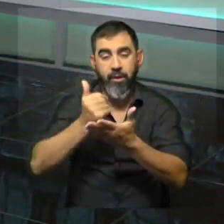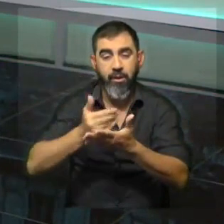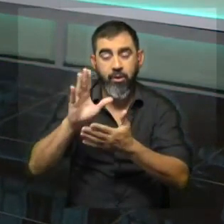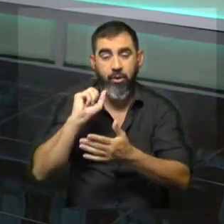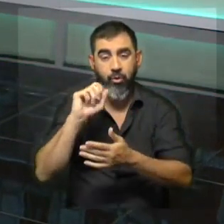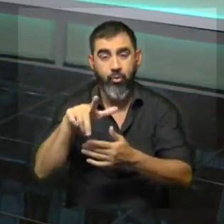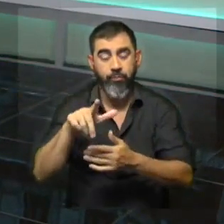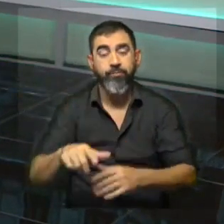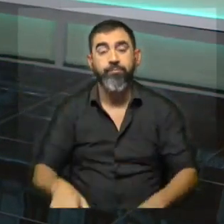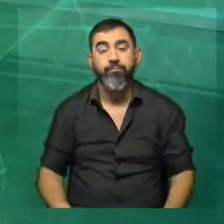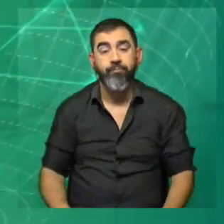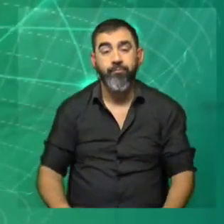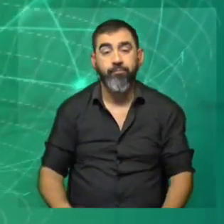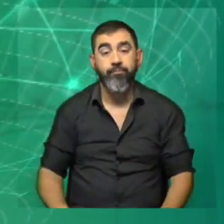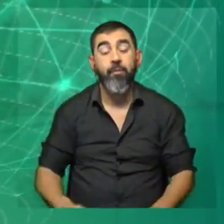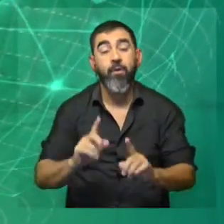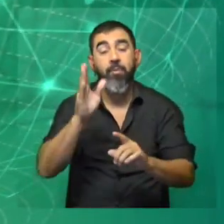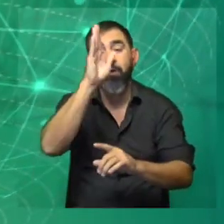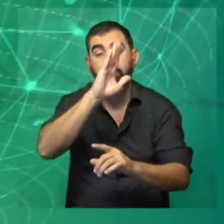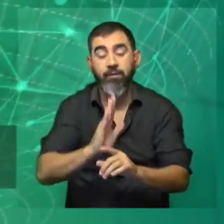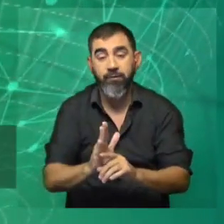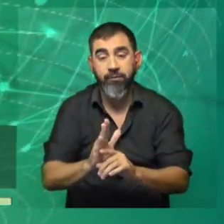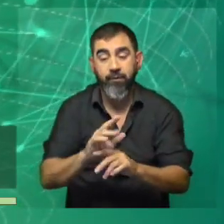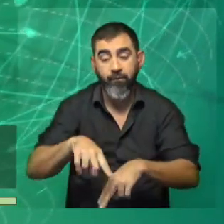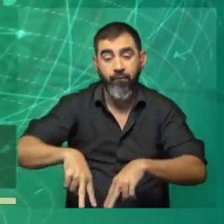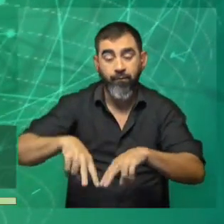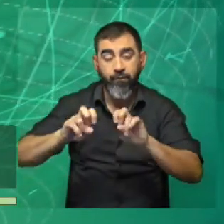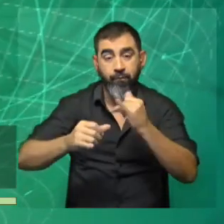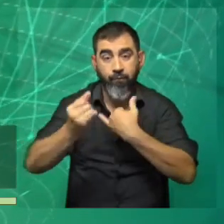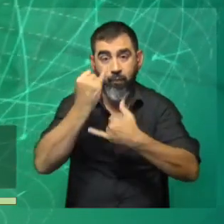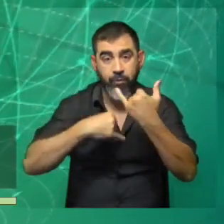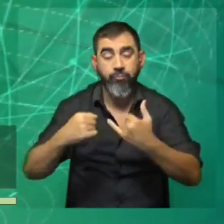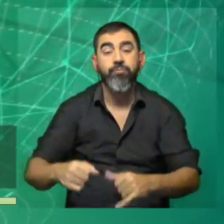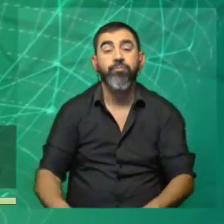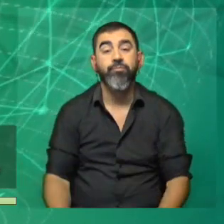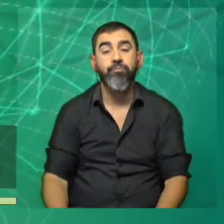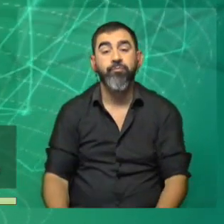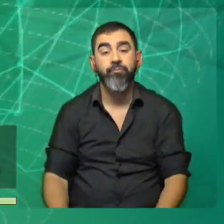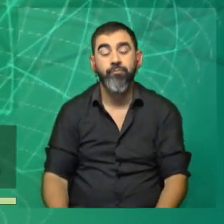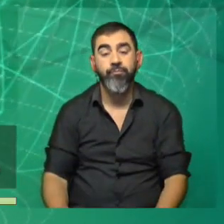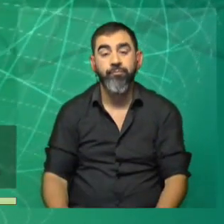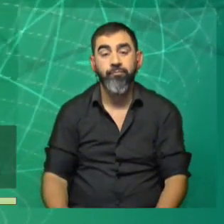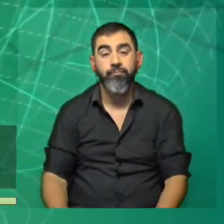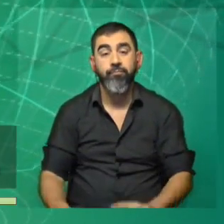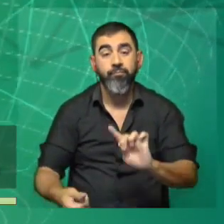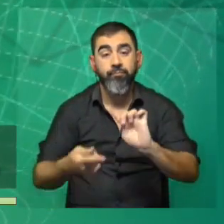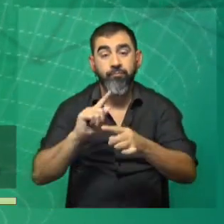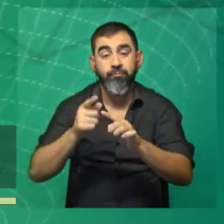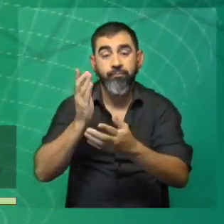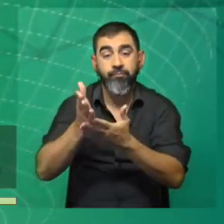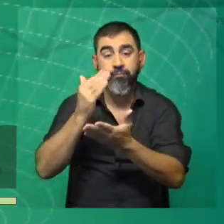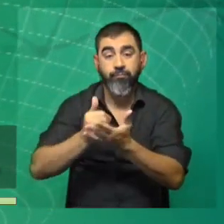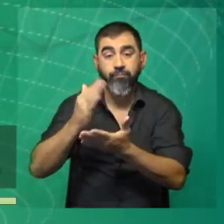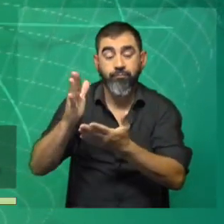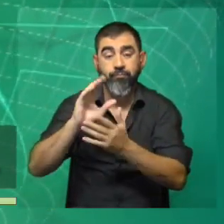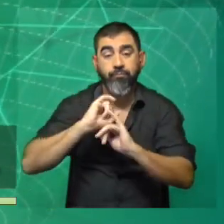y bueno en Brasil además estuvo en el centro de la información Sí exactamente desde cancillería ahí lo ven